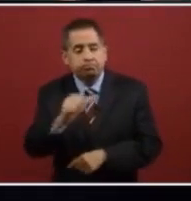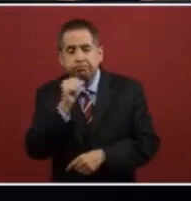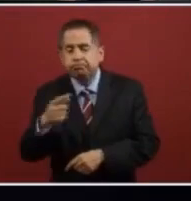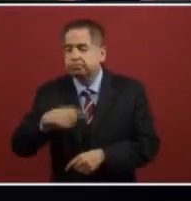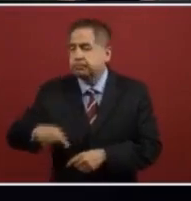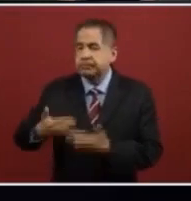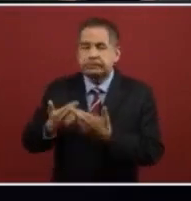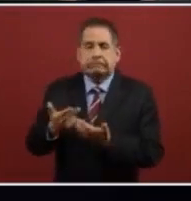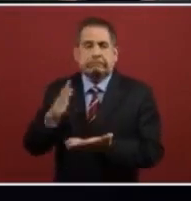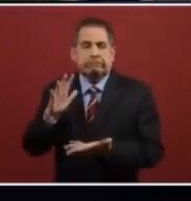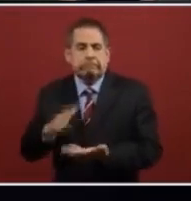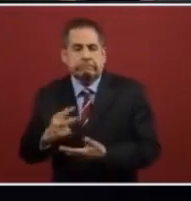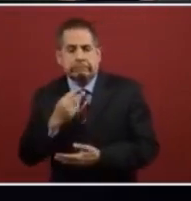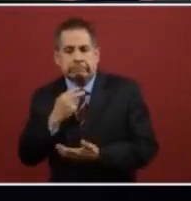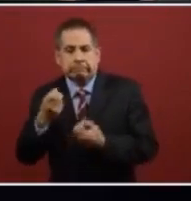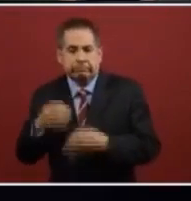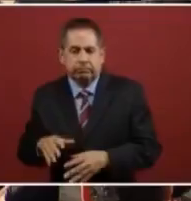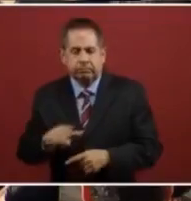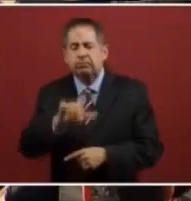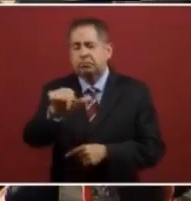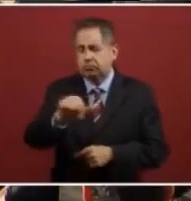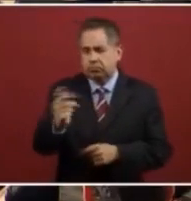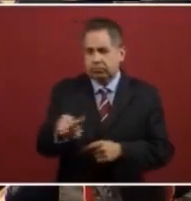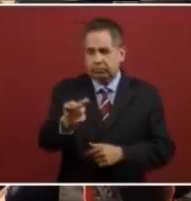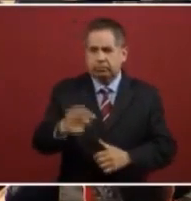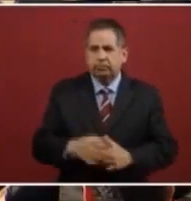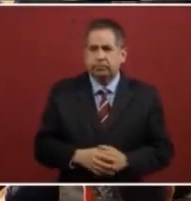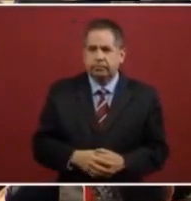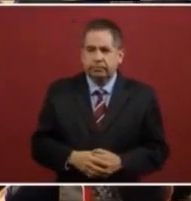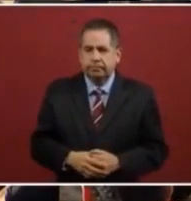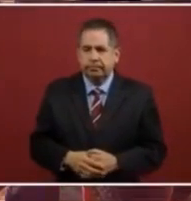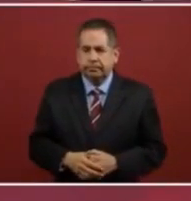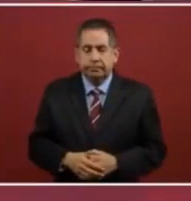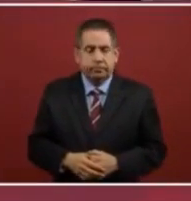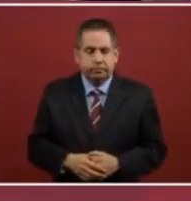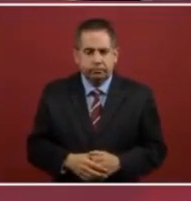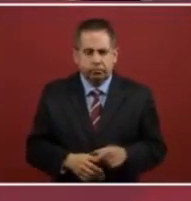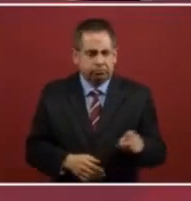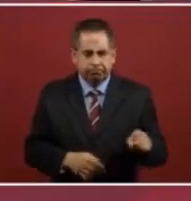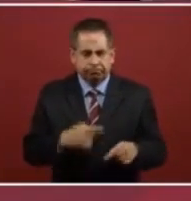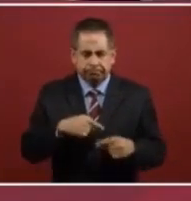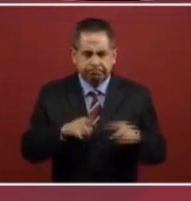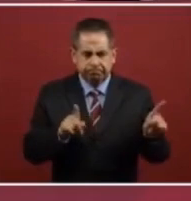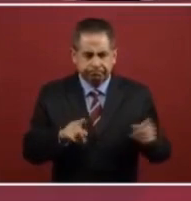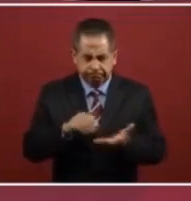pública? Y si me permiten 2 minutos, una pregunta más. No tenemos nosotros ese dato,